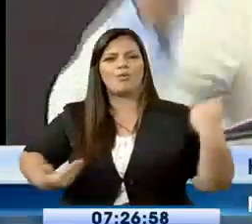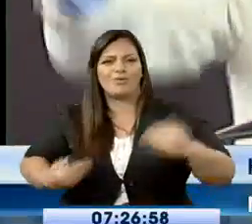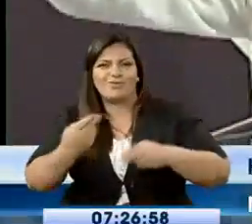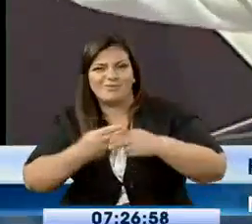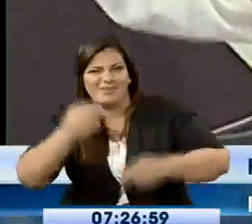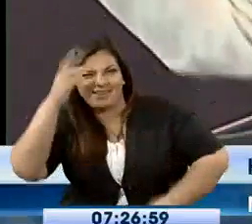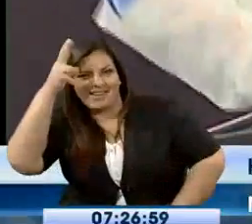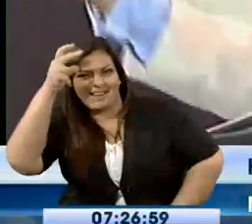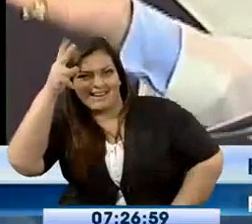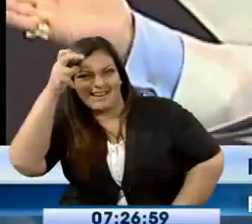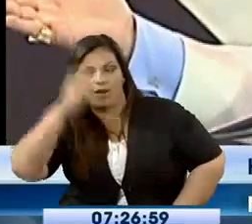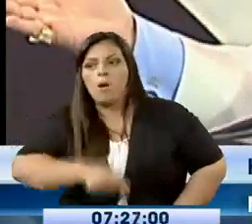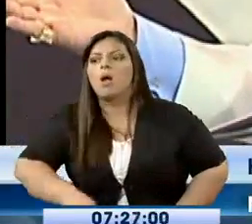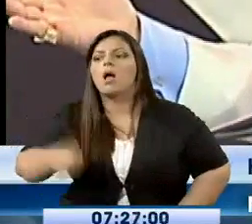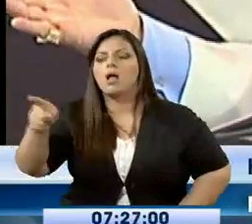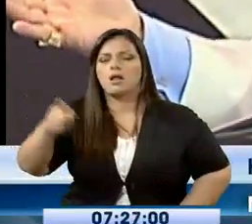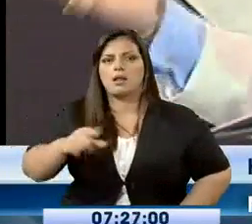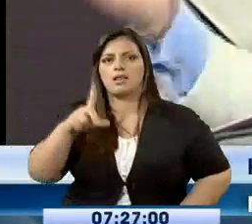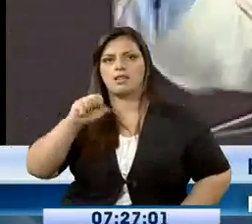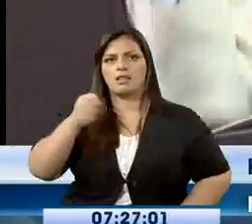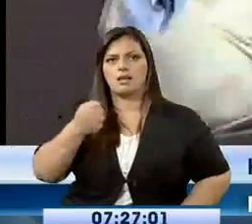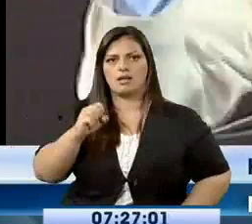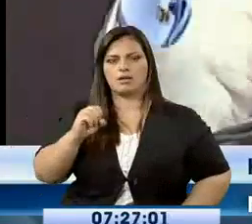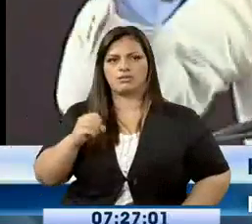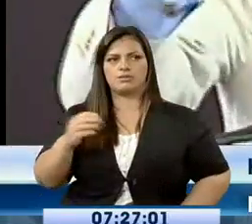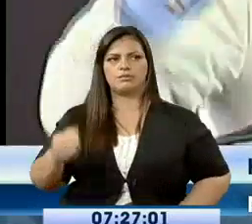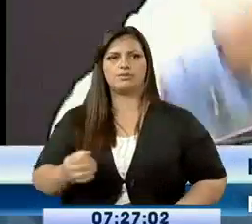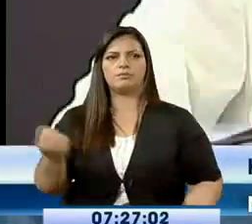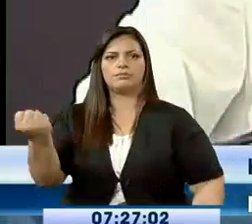y después es el juicio, si sabemos con